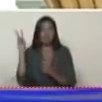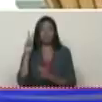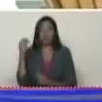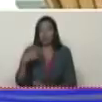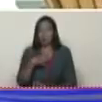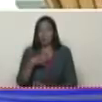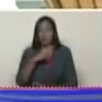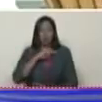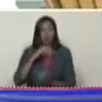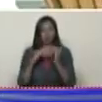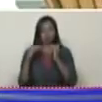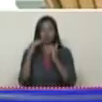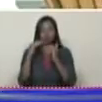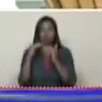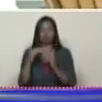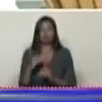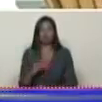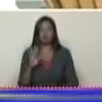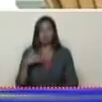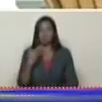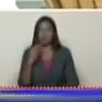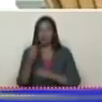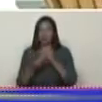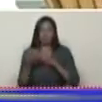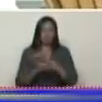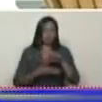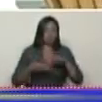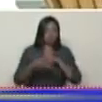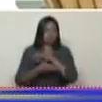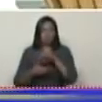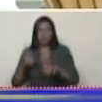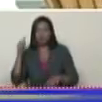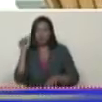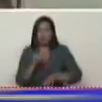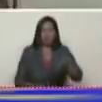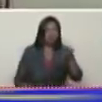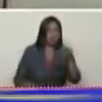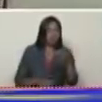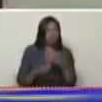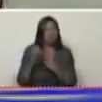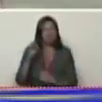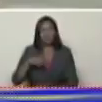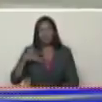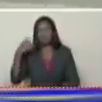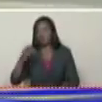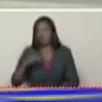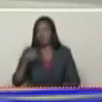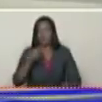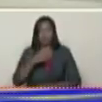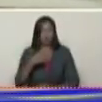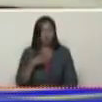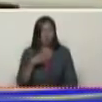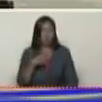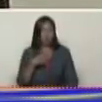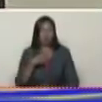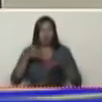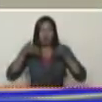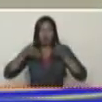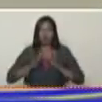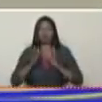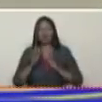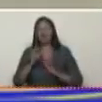nadie. Podrán crear problemas, heridas, dolores, pero no podrán con el parto del nuevo